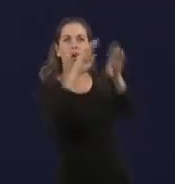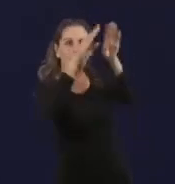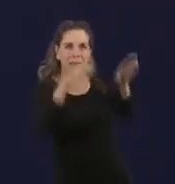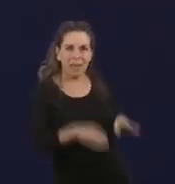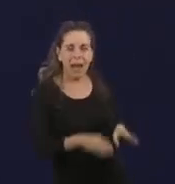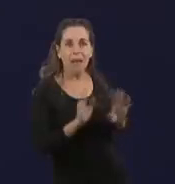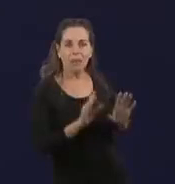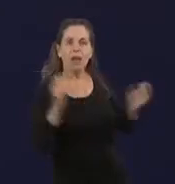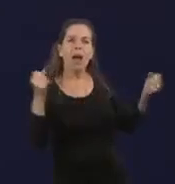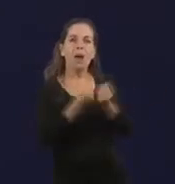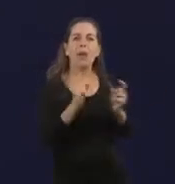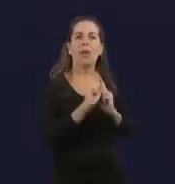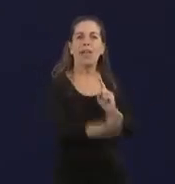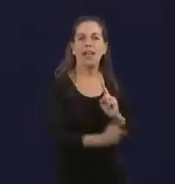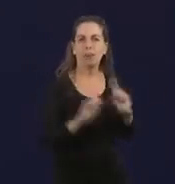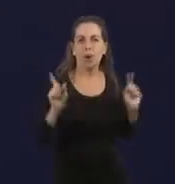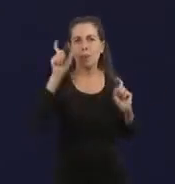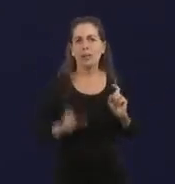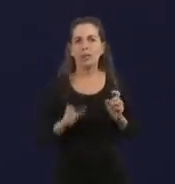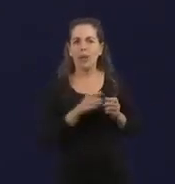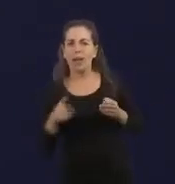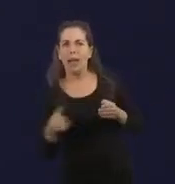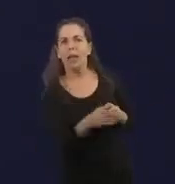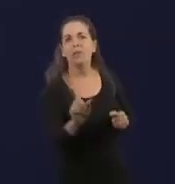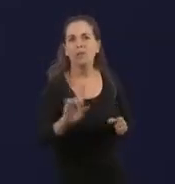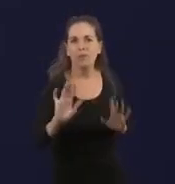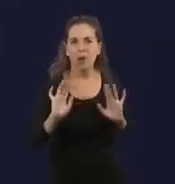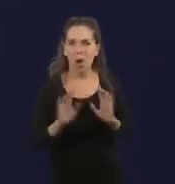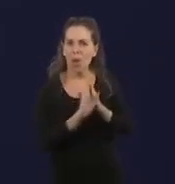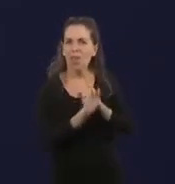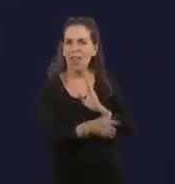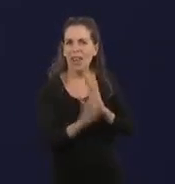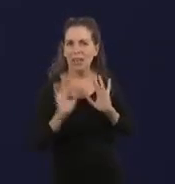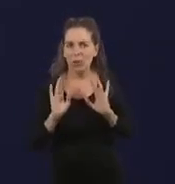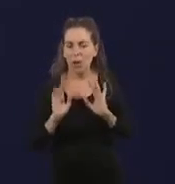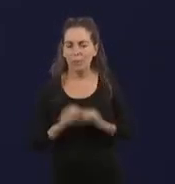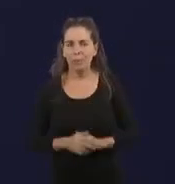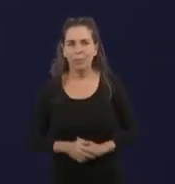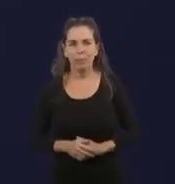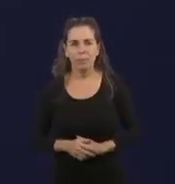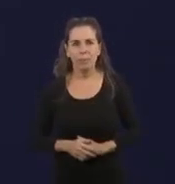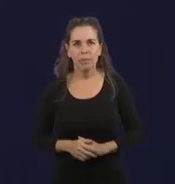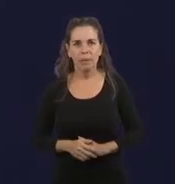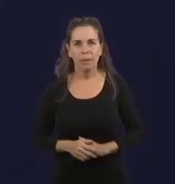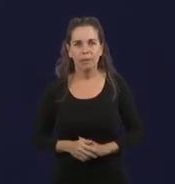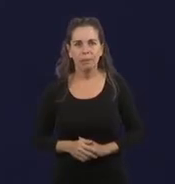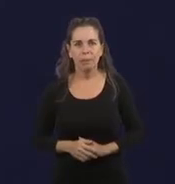tener absolutamente ningún intermediario, o sea que le da un paso más de o un escalón más de transparencia a todo.